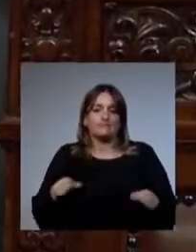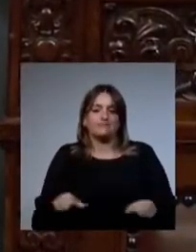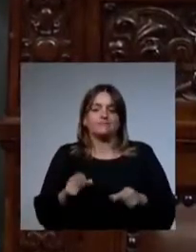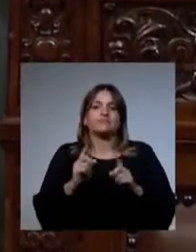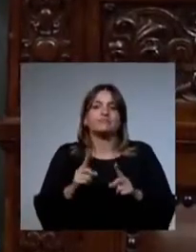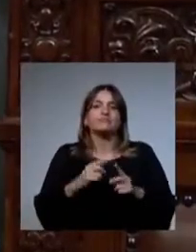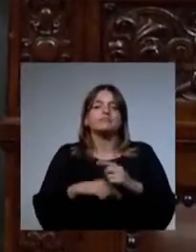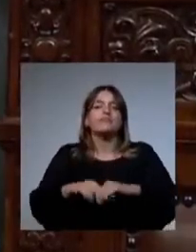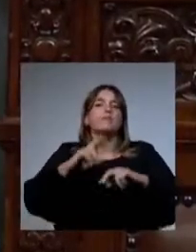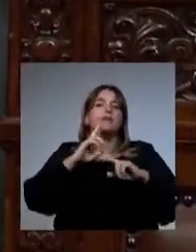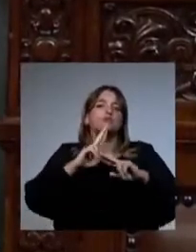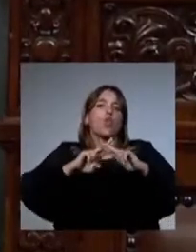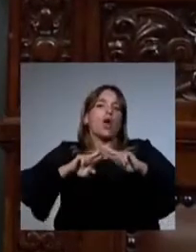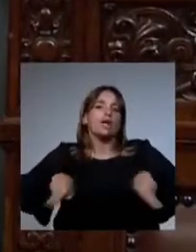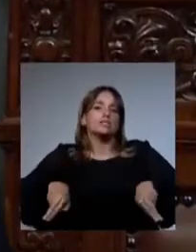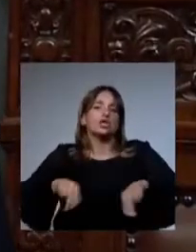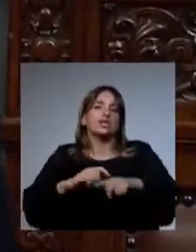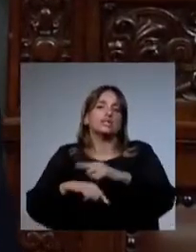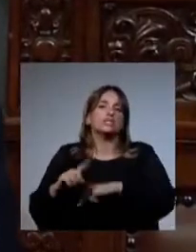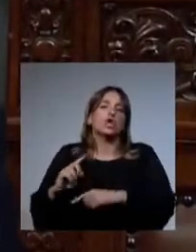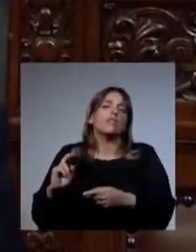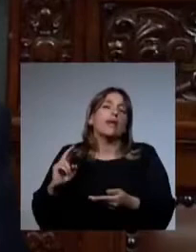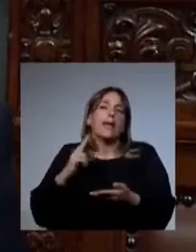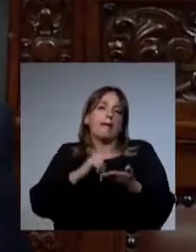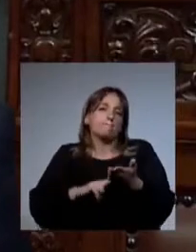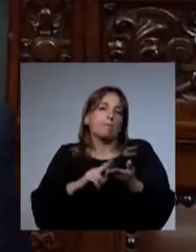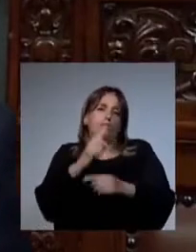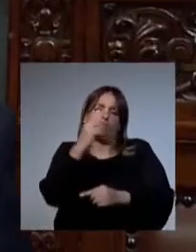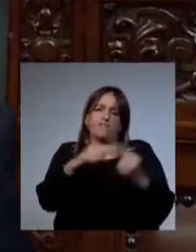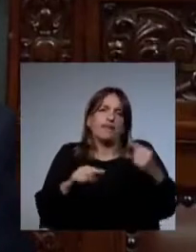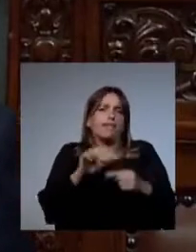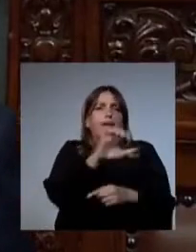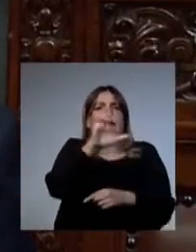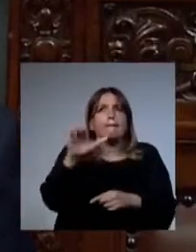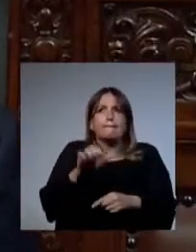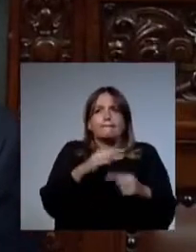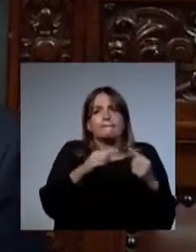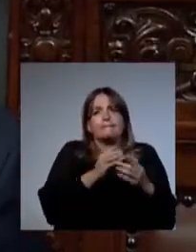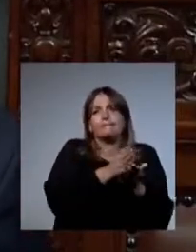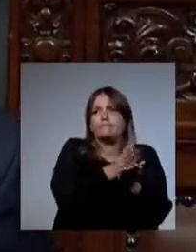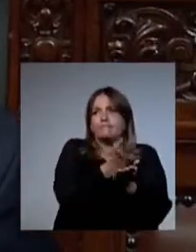Hubo exoneración de aportes patronales a empresas de distintos rubros.